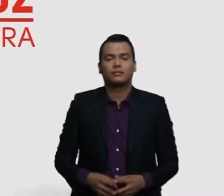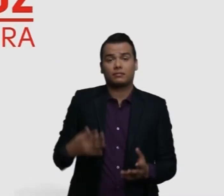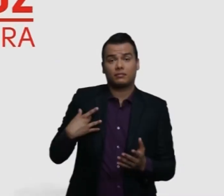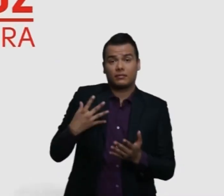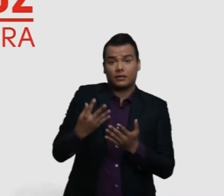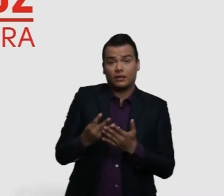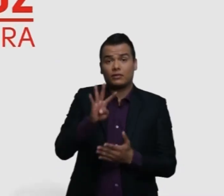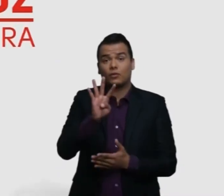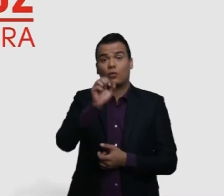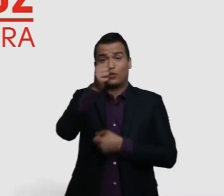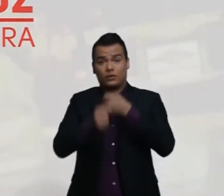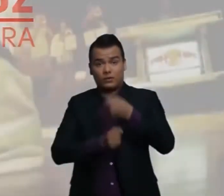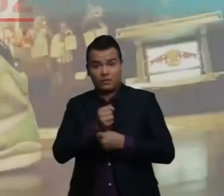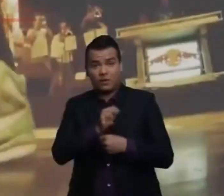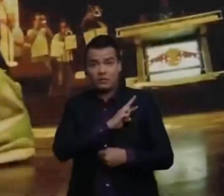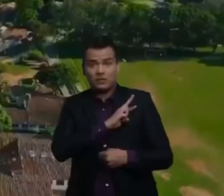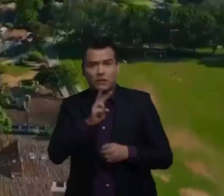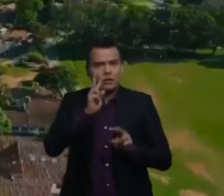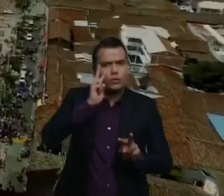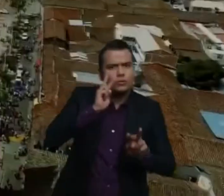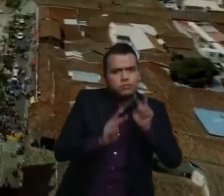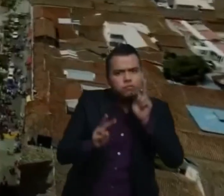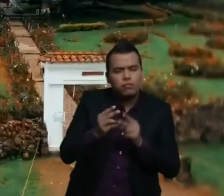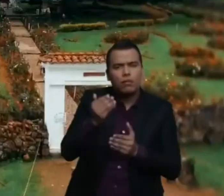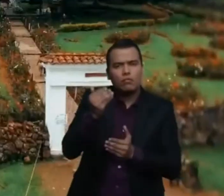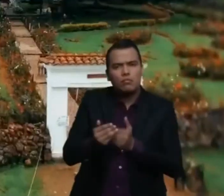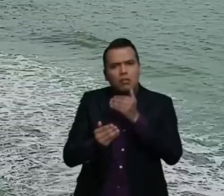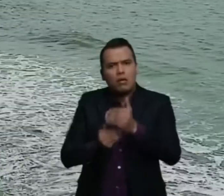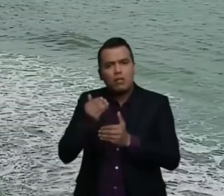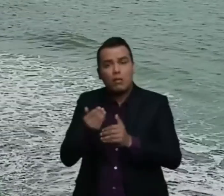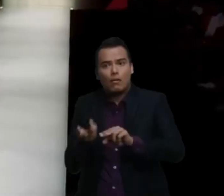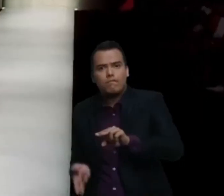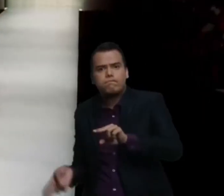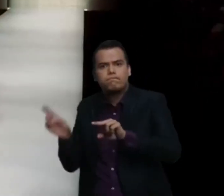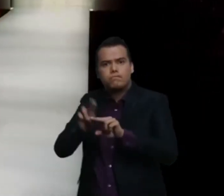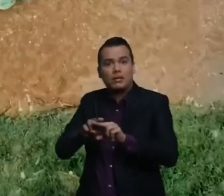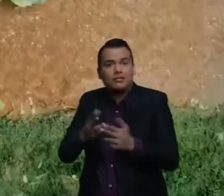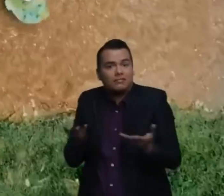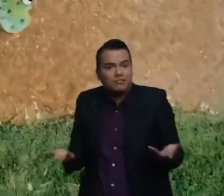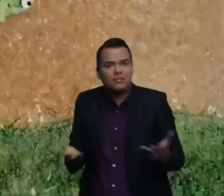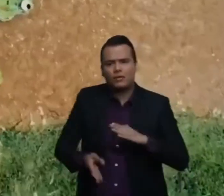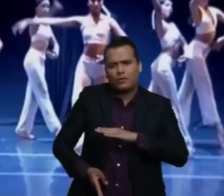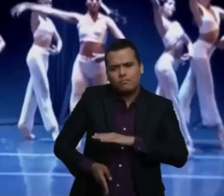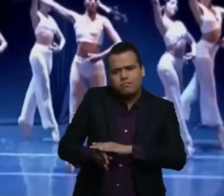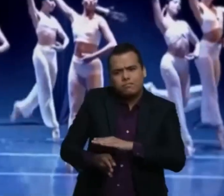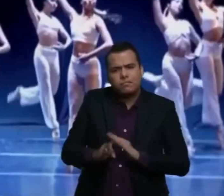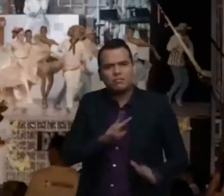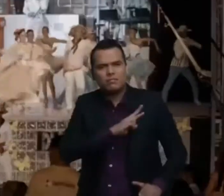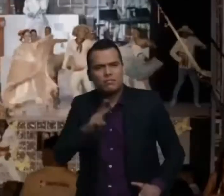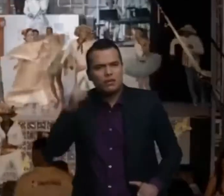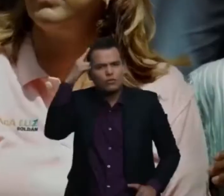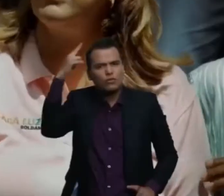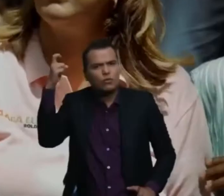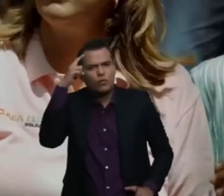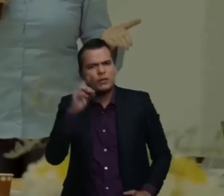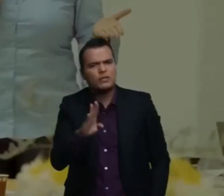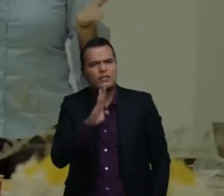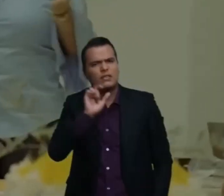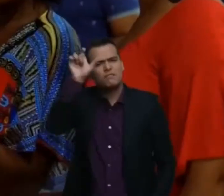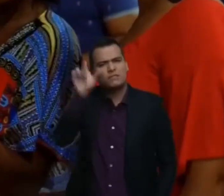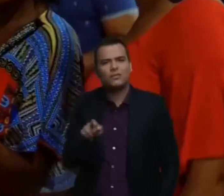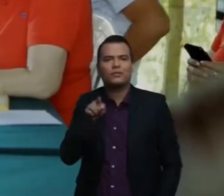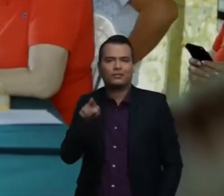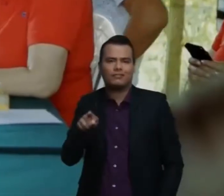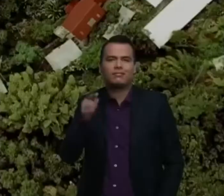En los últimos 4 años, el turismo en el Valle del Cauca creció. Para que los buenos resultados continúen, Clara